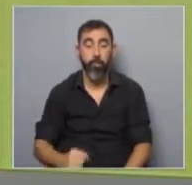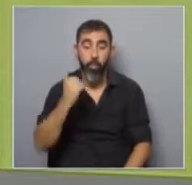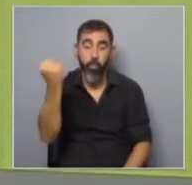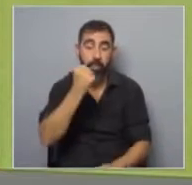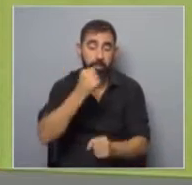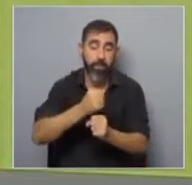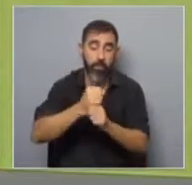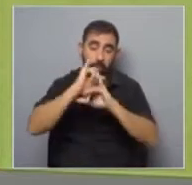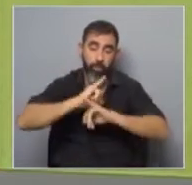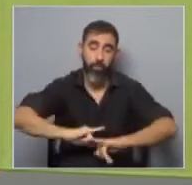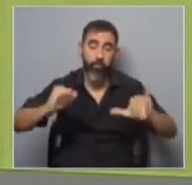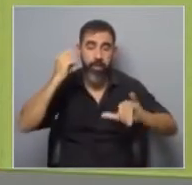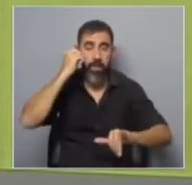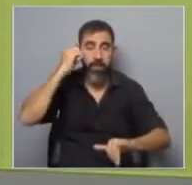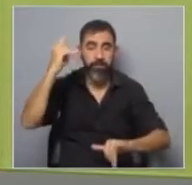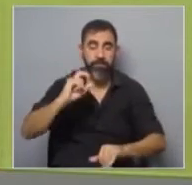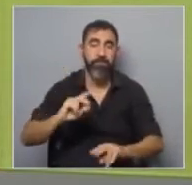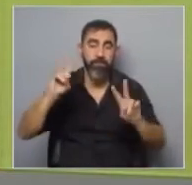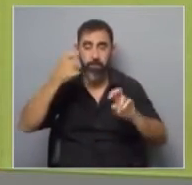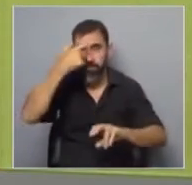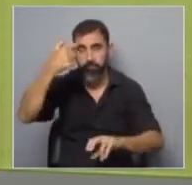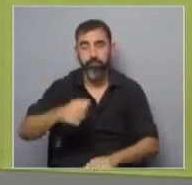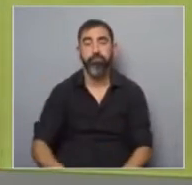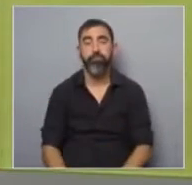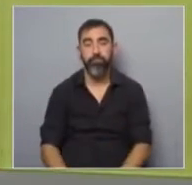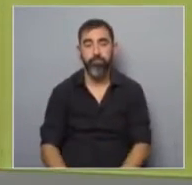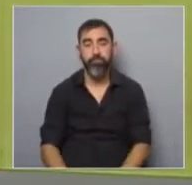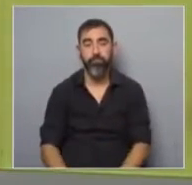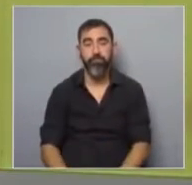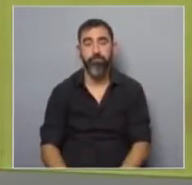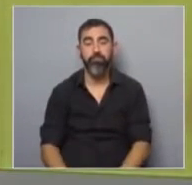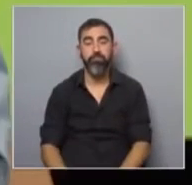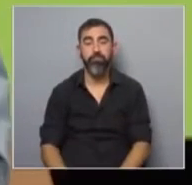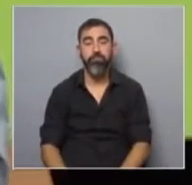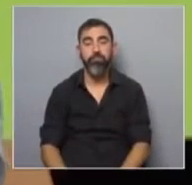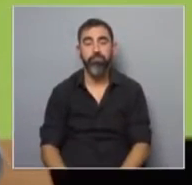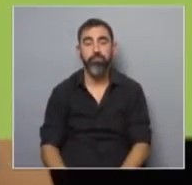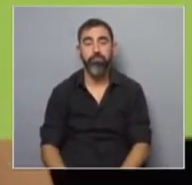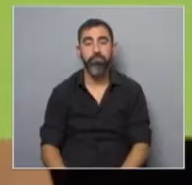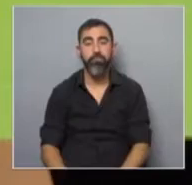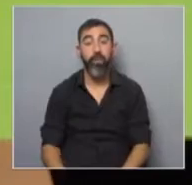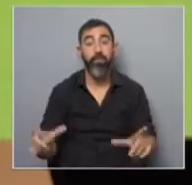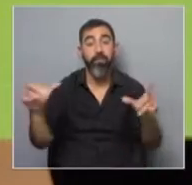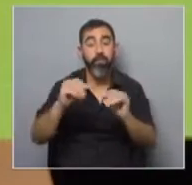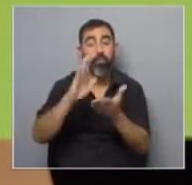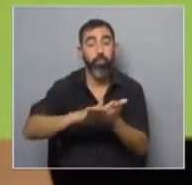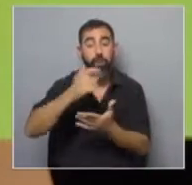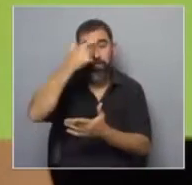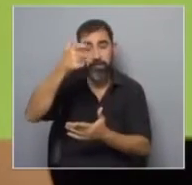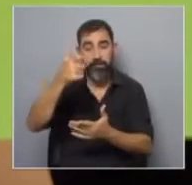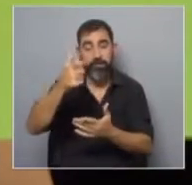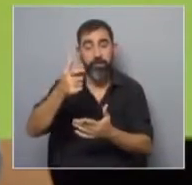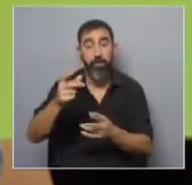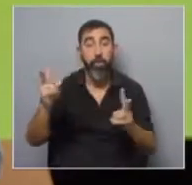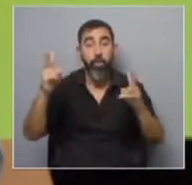de difundir cosas vinculadas a la ciencia y la tecnología. Muchas gracias. Cerramos Sobre Ciencia por